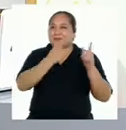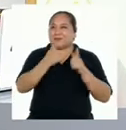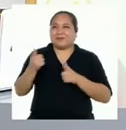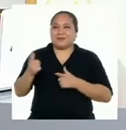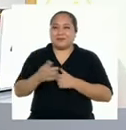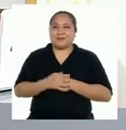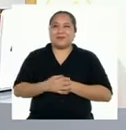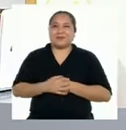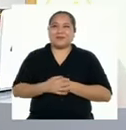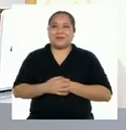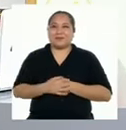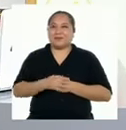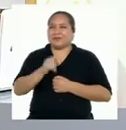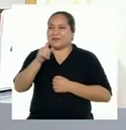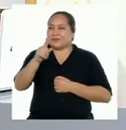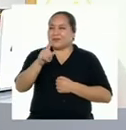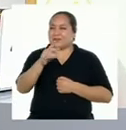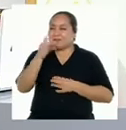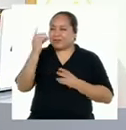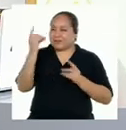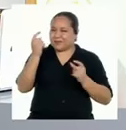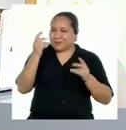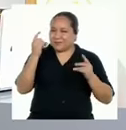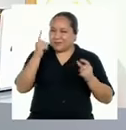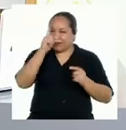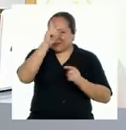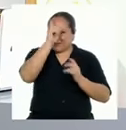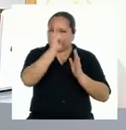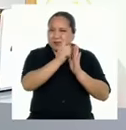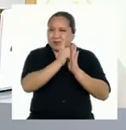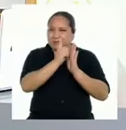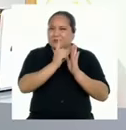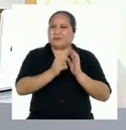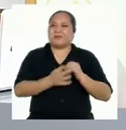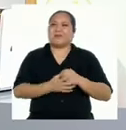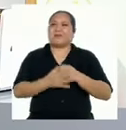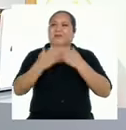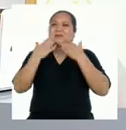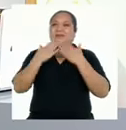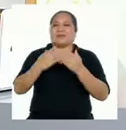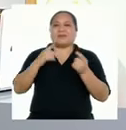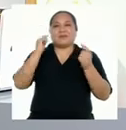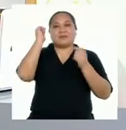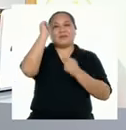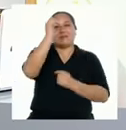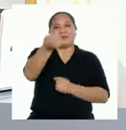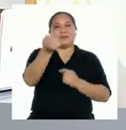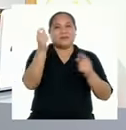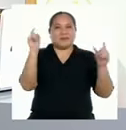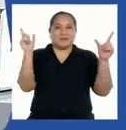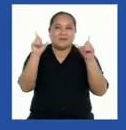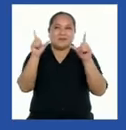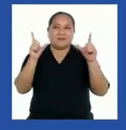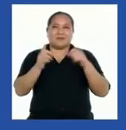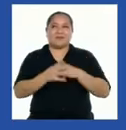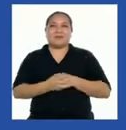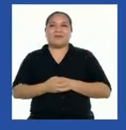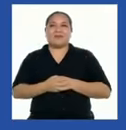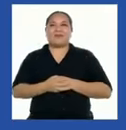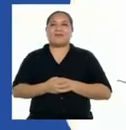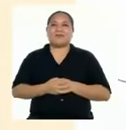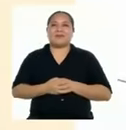Listo, les dije que solo me tomaría un segundo. Gracias a la magia de la televisión.